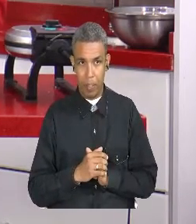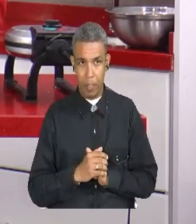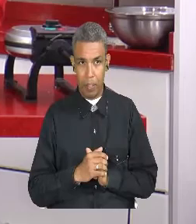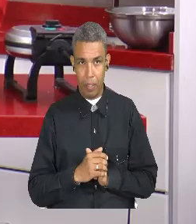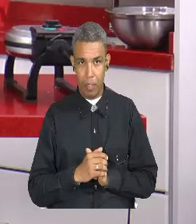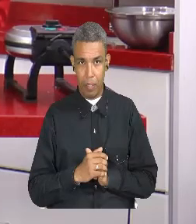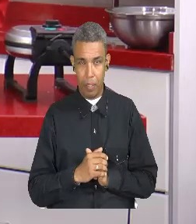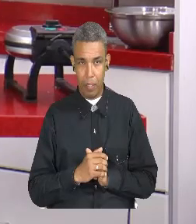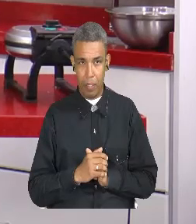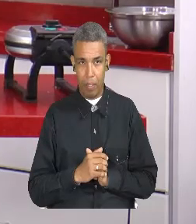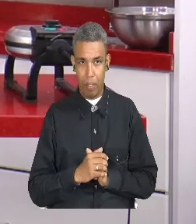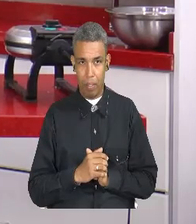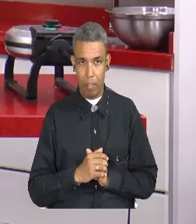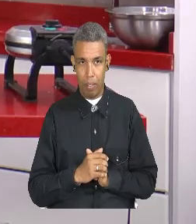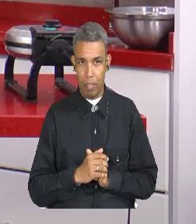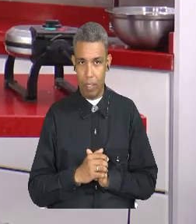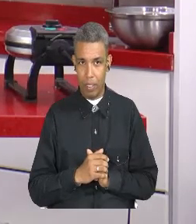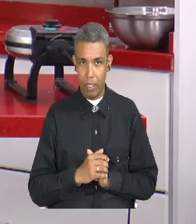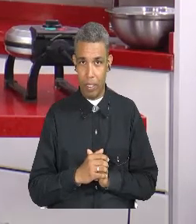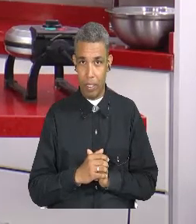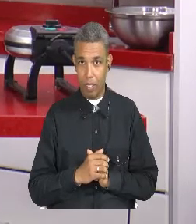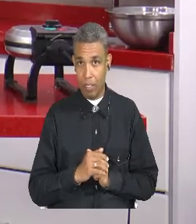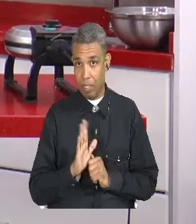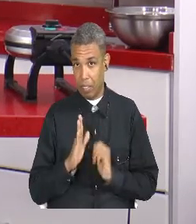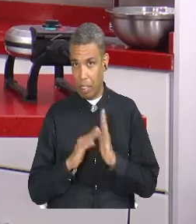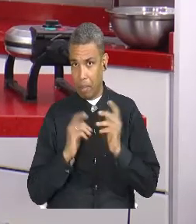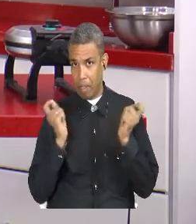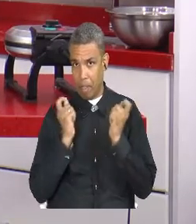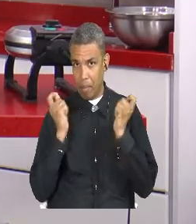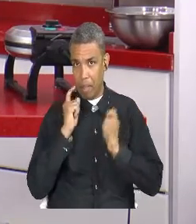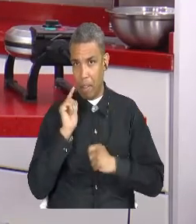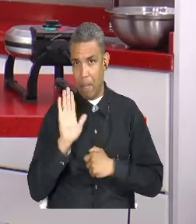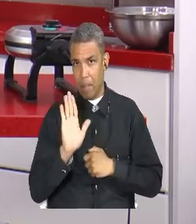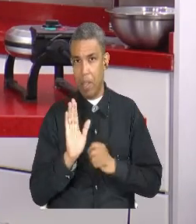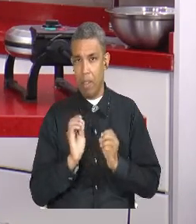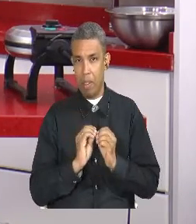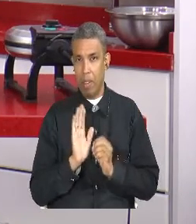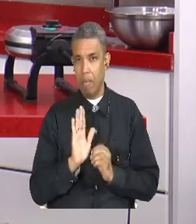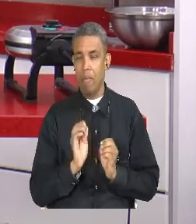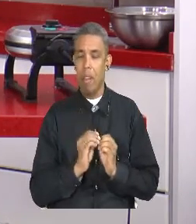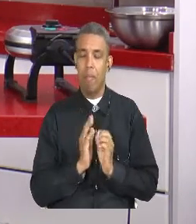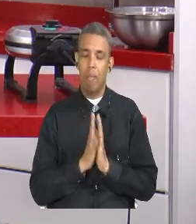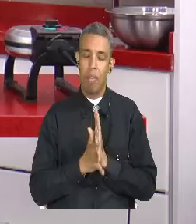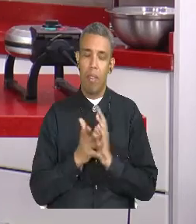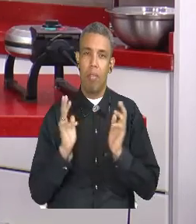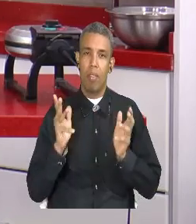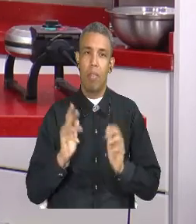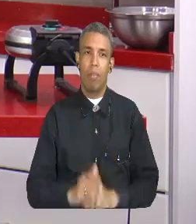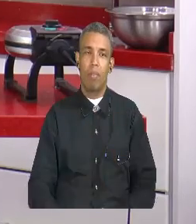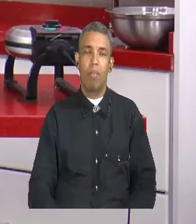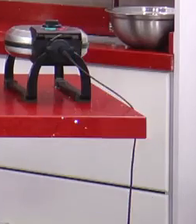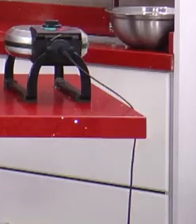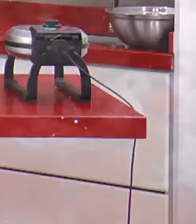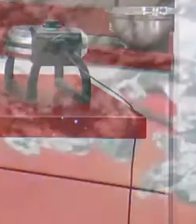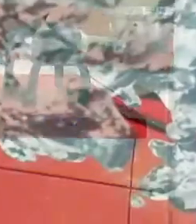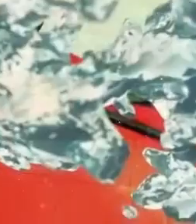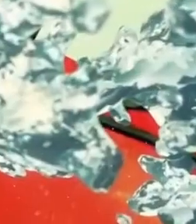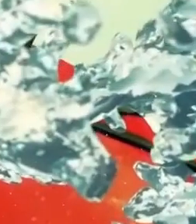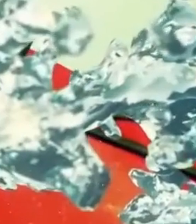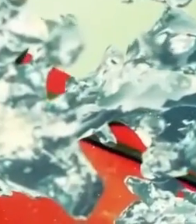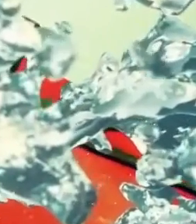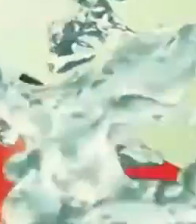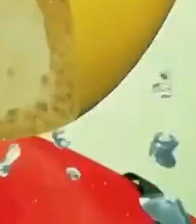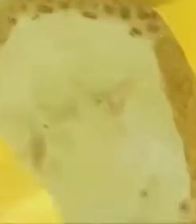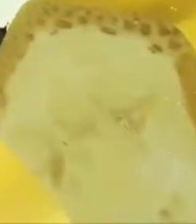mándalo, porque nunca lo mandas. Después de unos cortes comerciales, entonces. Ya regresamos.